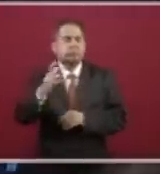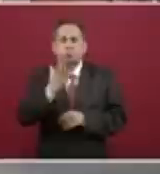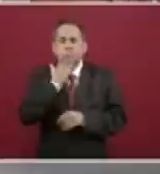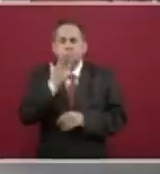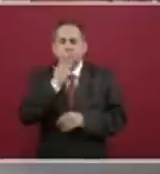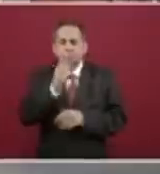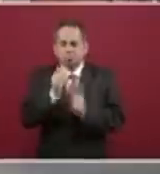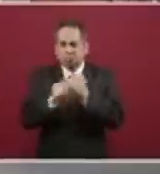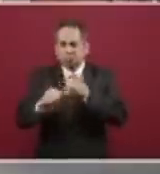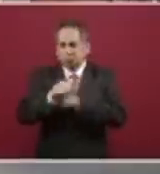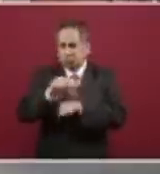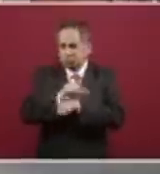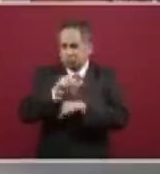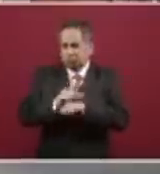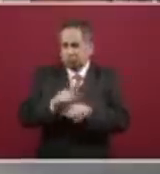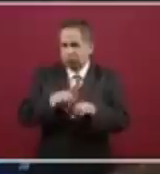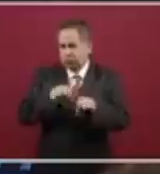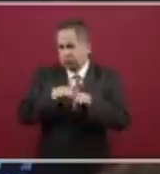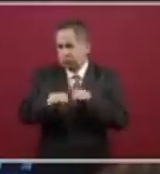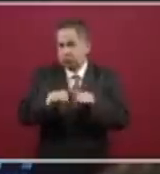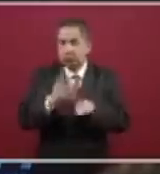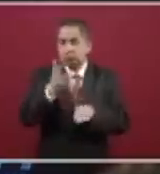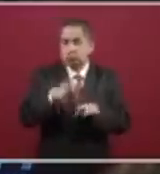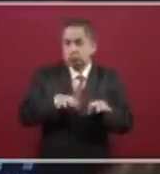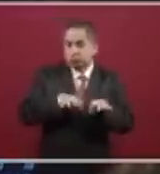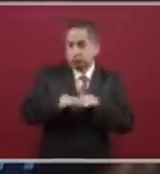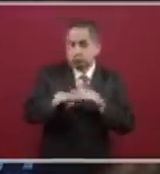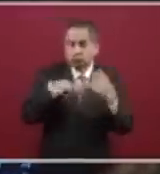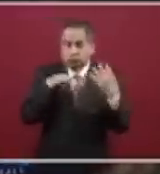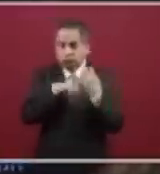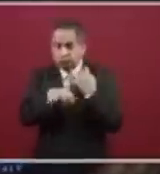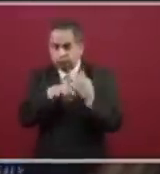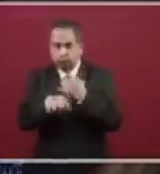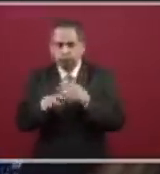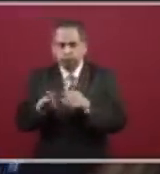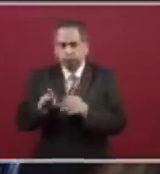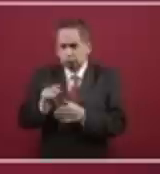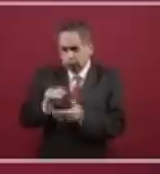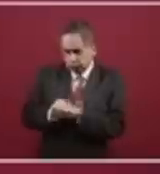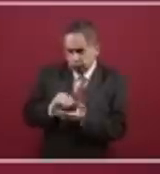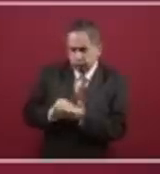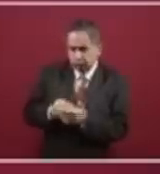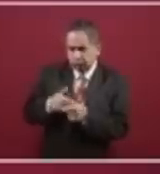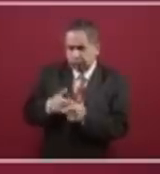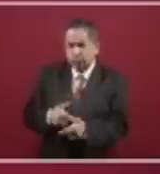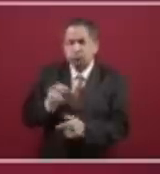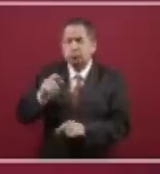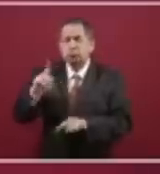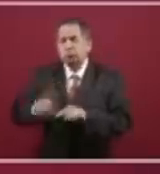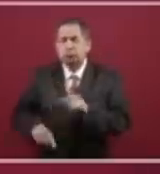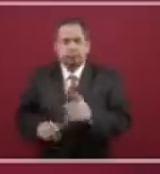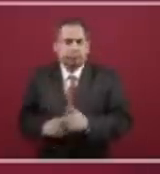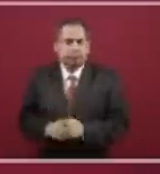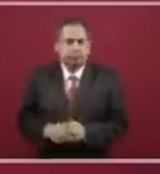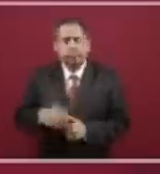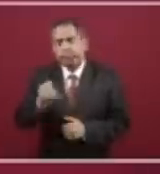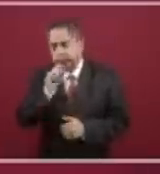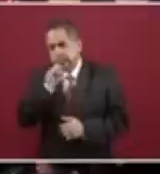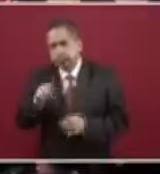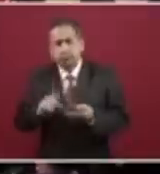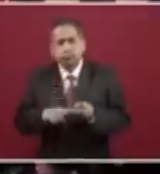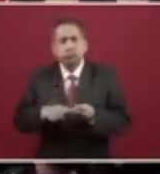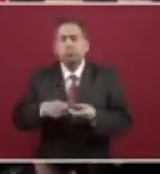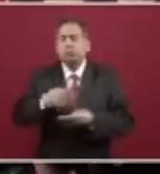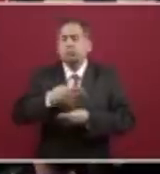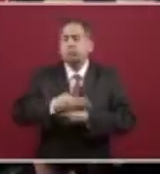dado que todavía hay tramos que están en proceso de construcción y sobre el tema de las casetas continúan tomadas las